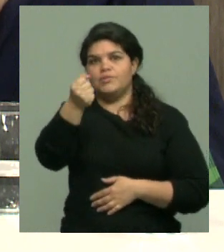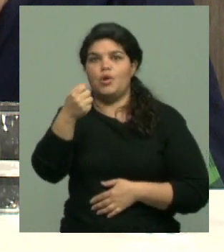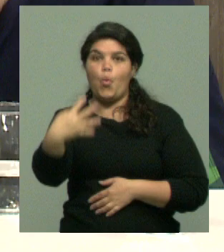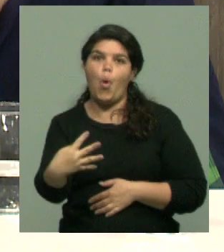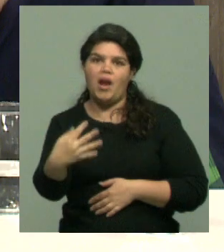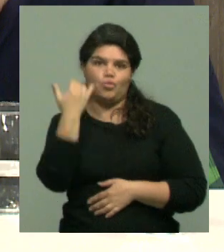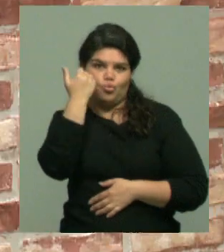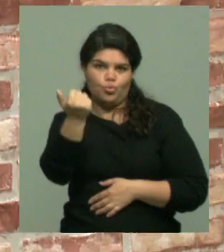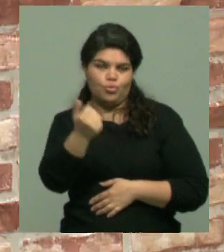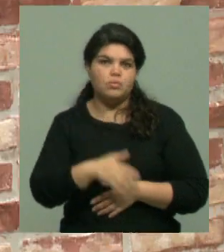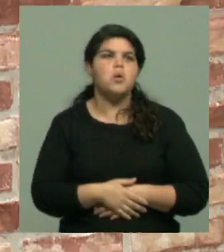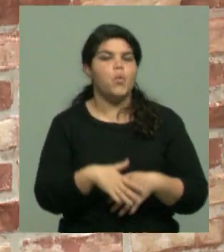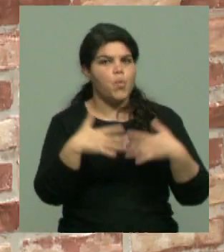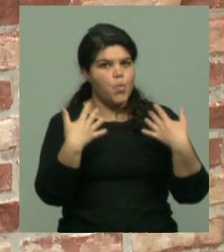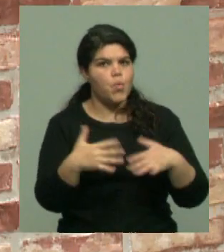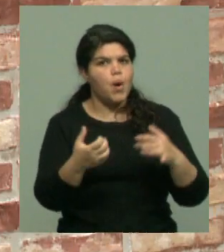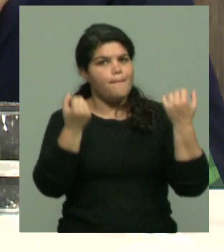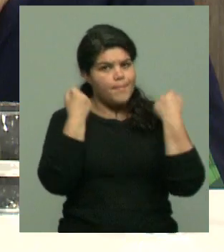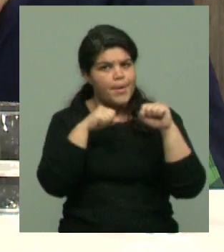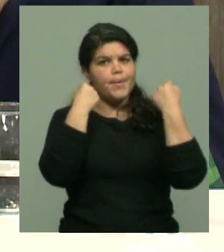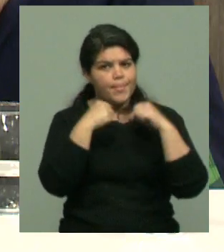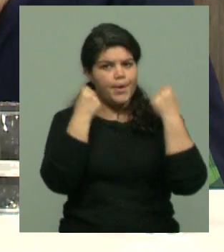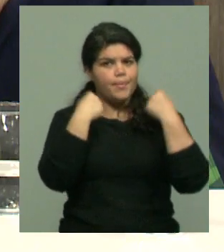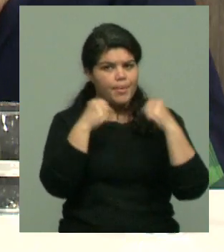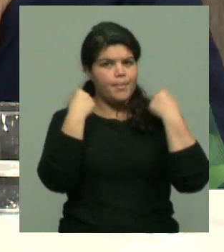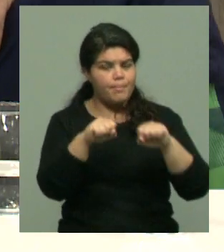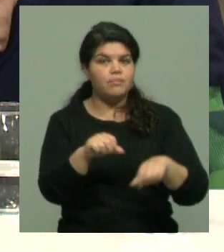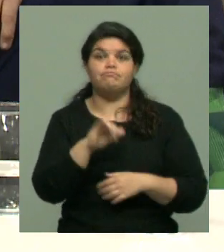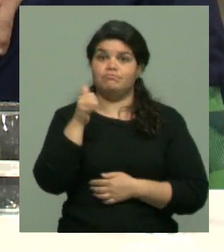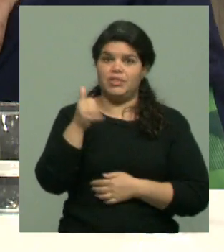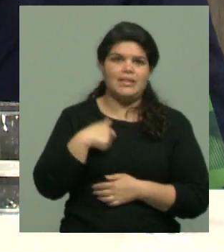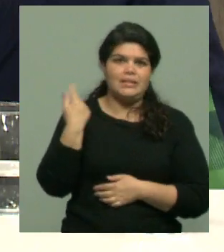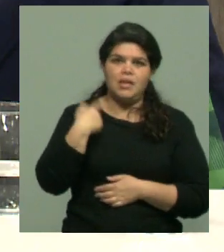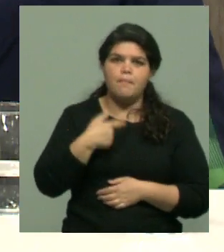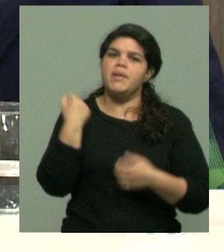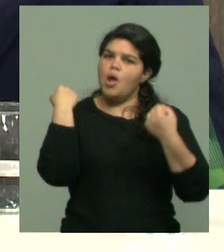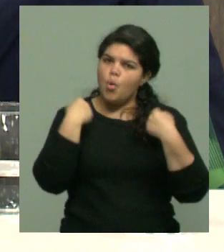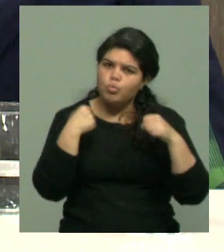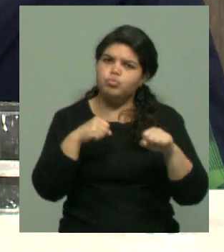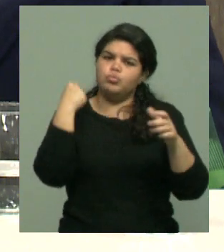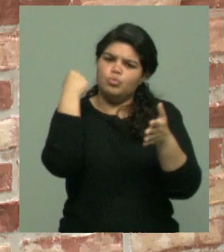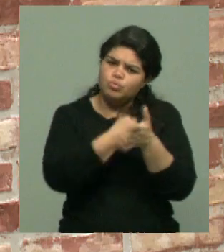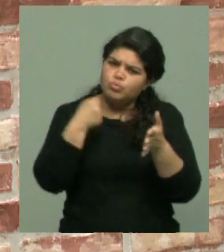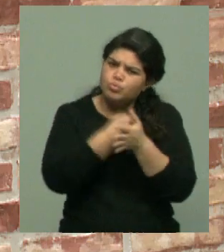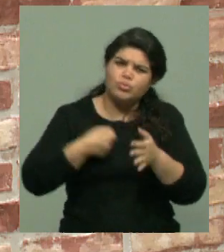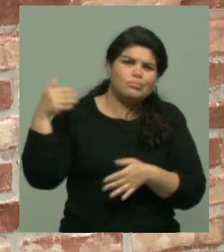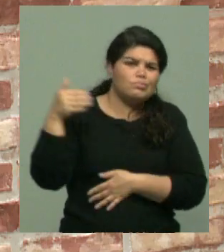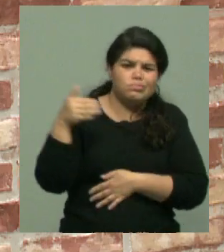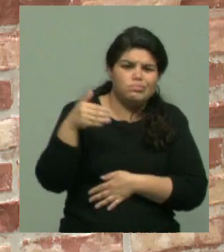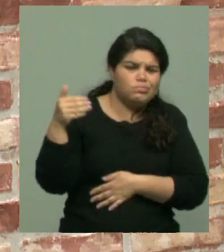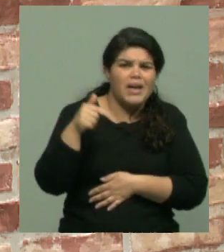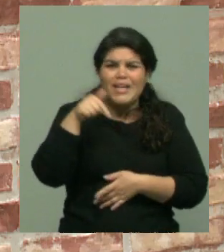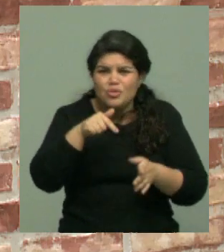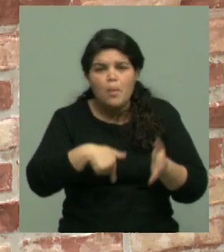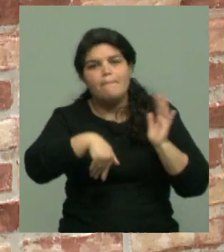formación importante. Es una formación que lleva mucho tiempo, por eso es la constancia y la perseverancia. Y se entiende que es